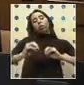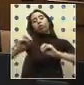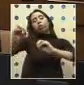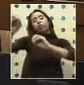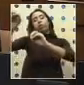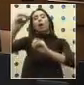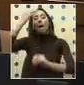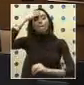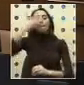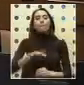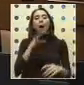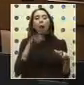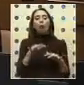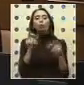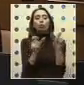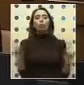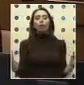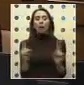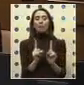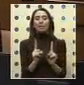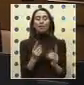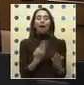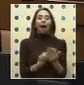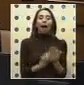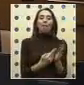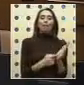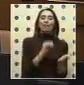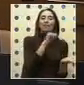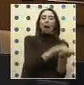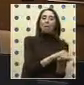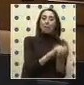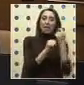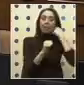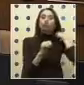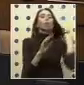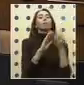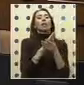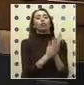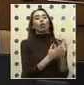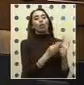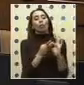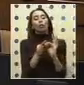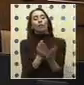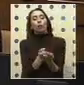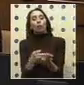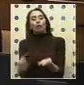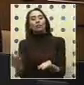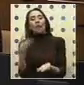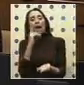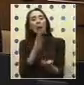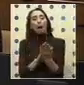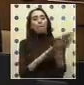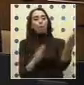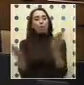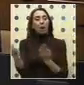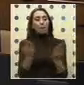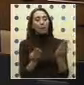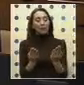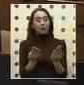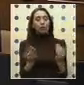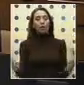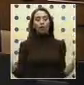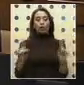sea mal utilizada por las partes. Si se permite la apelación respecto de todas las causales de exclusión de prueba, se proporciona a los